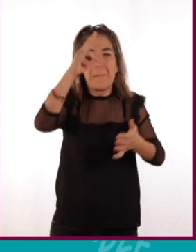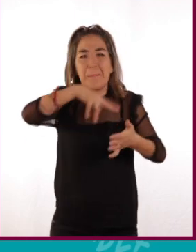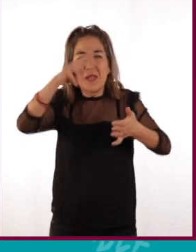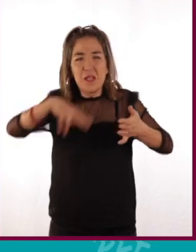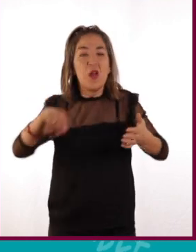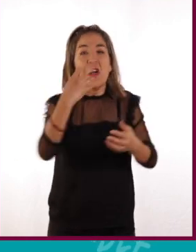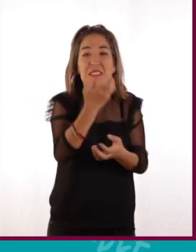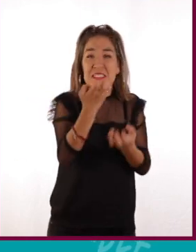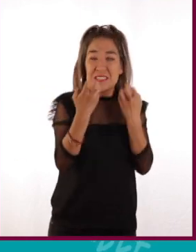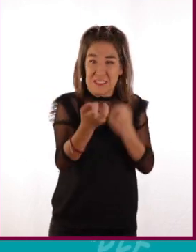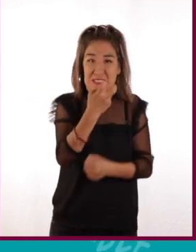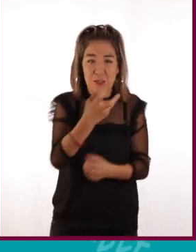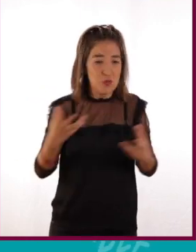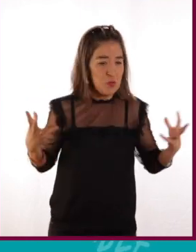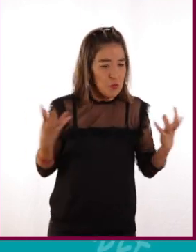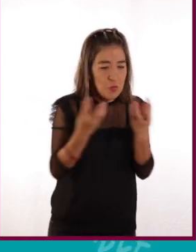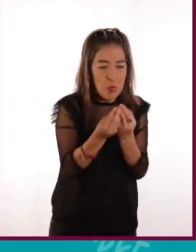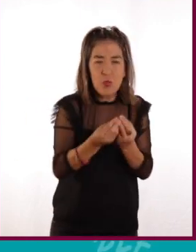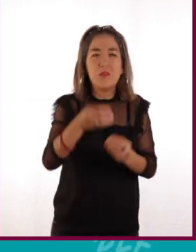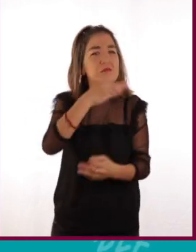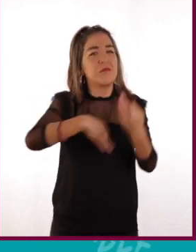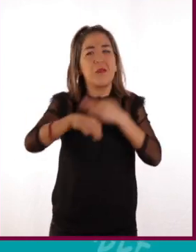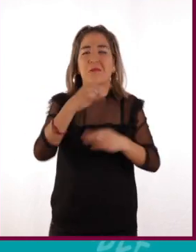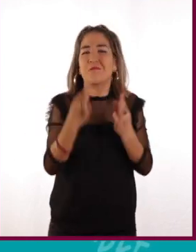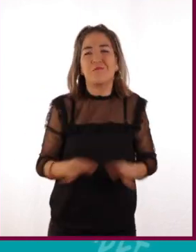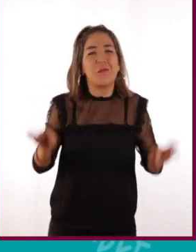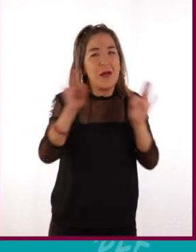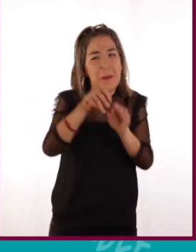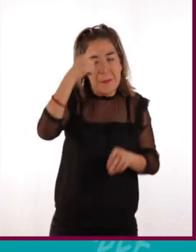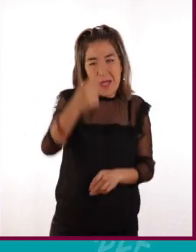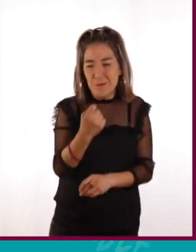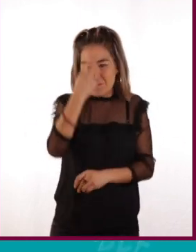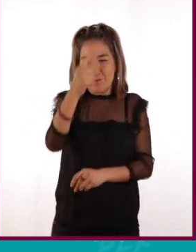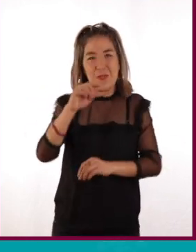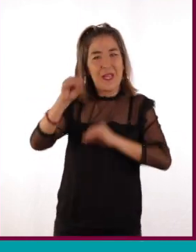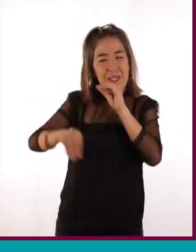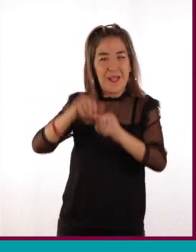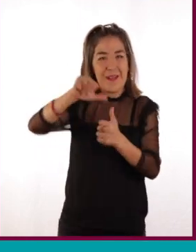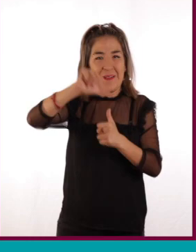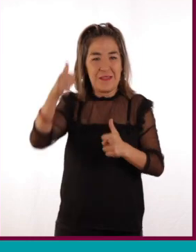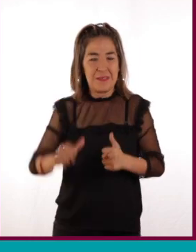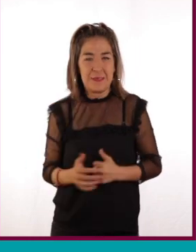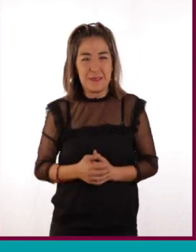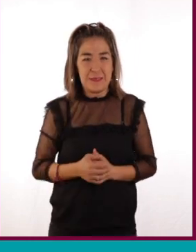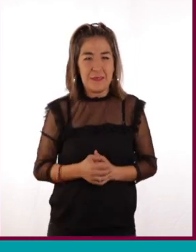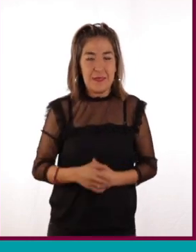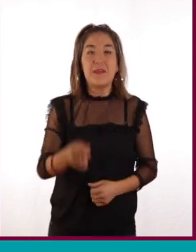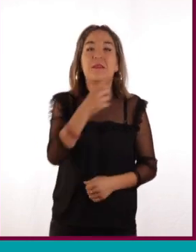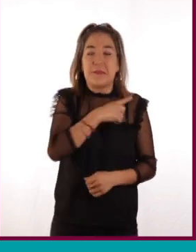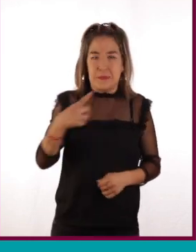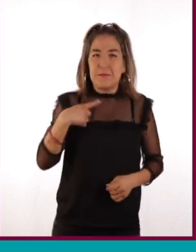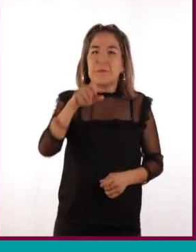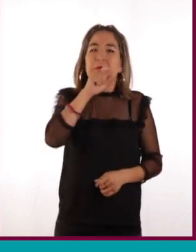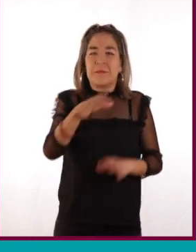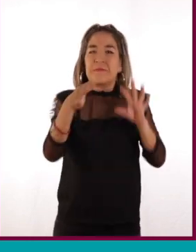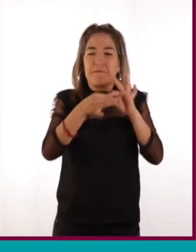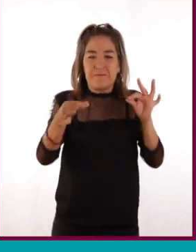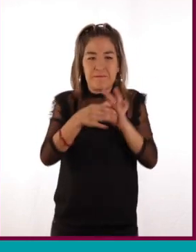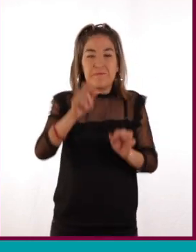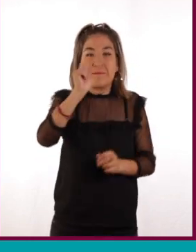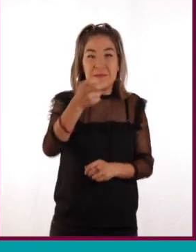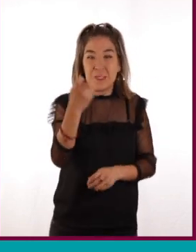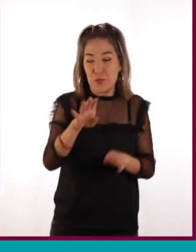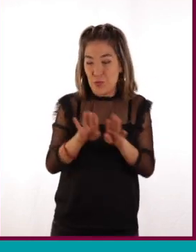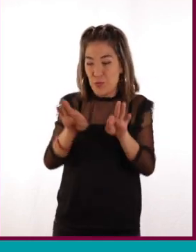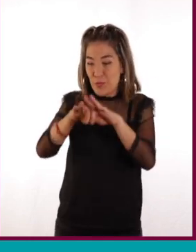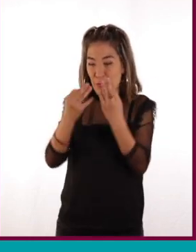pintores, todos los creativos son igualmente importantes en la creación artística. Antes de terminar, es importante considerar